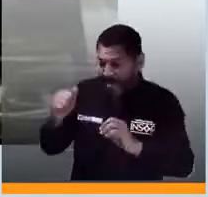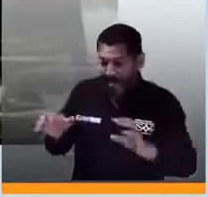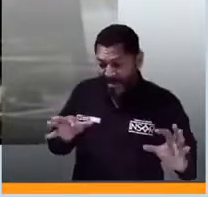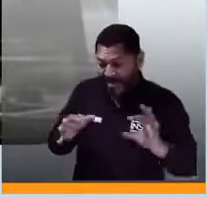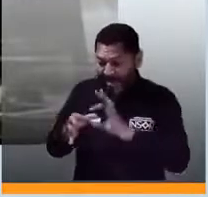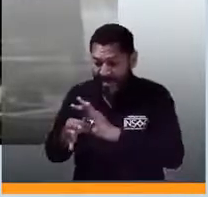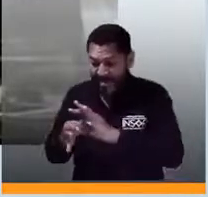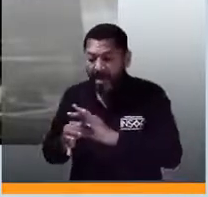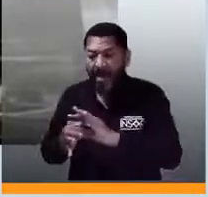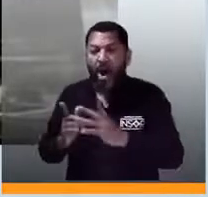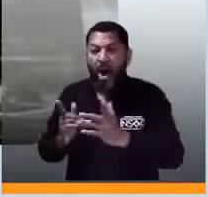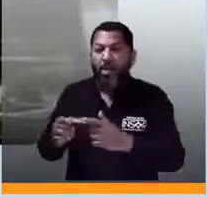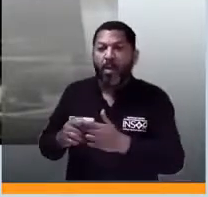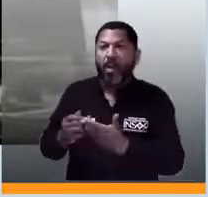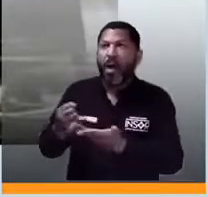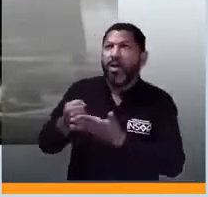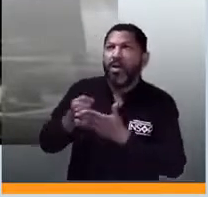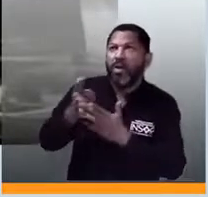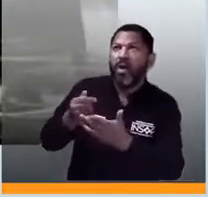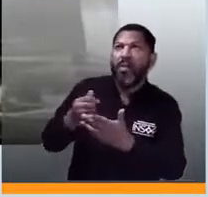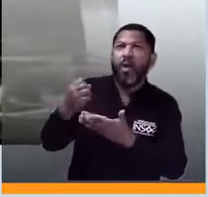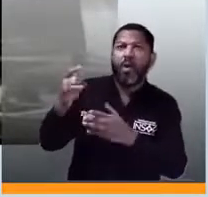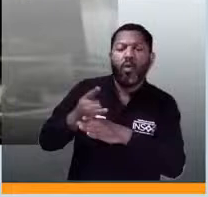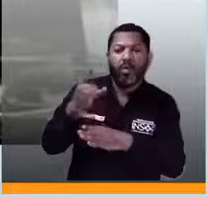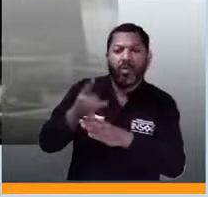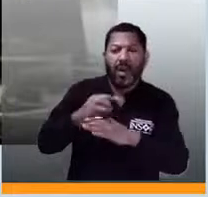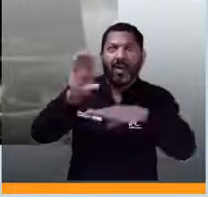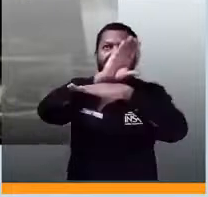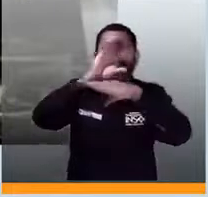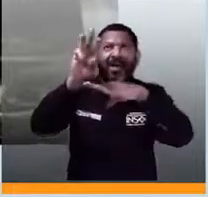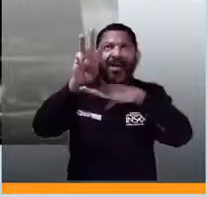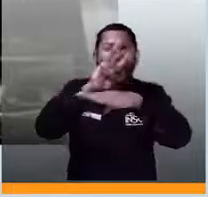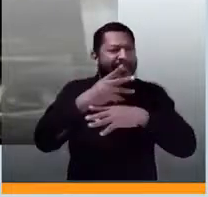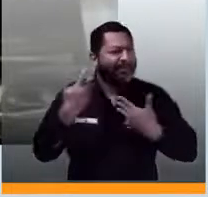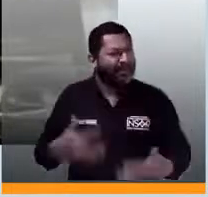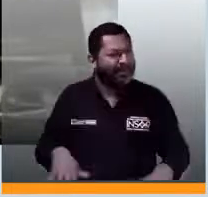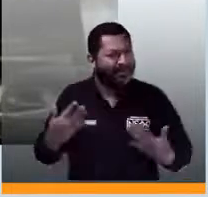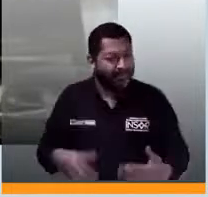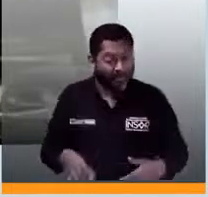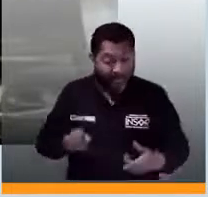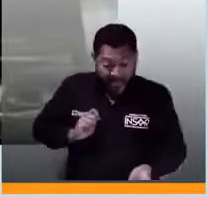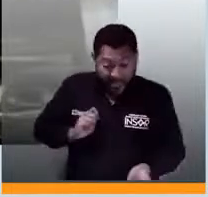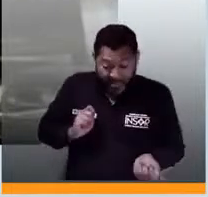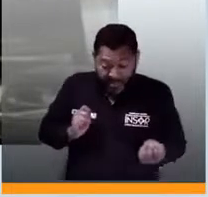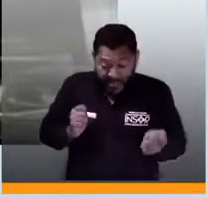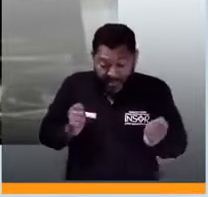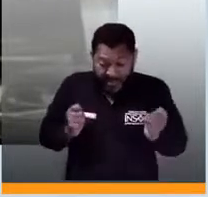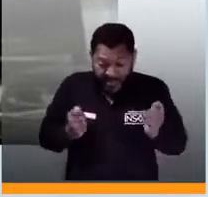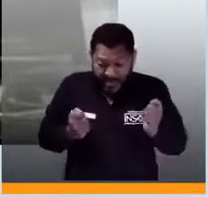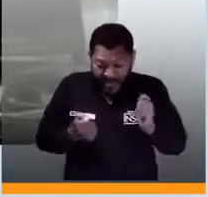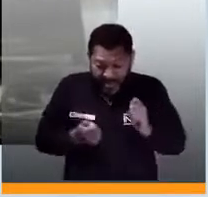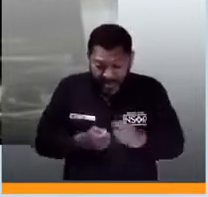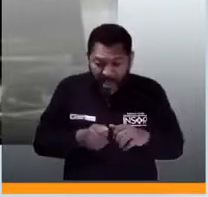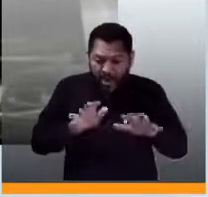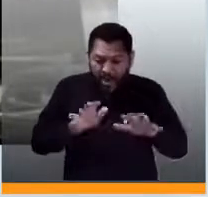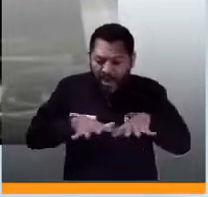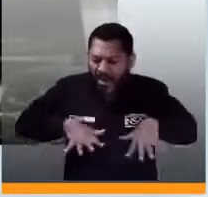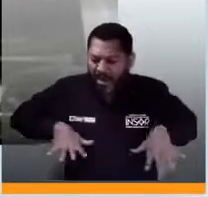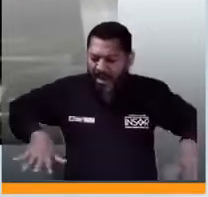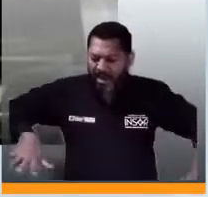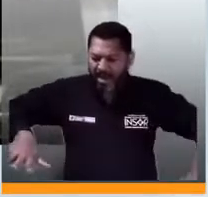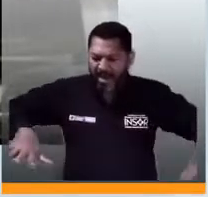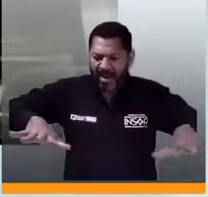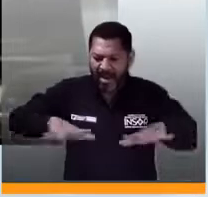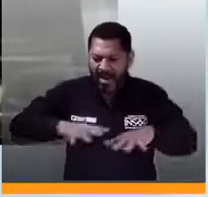en el manejo de estas plataformas. Yo creo que ha habido una reconfiguración del clima, de